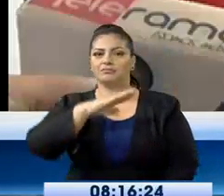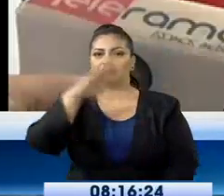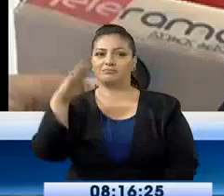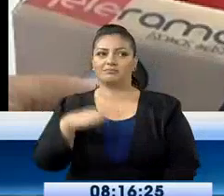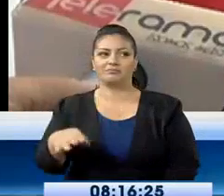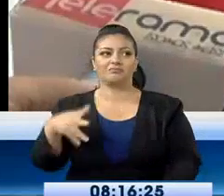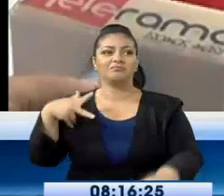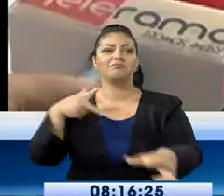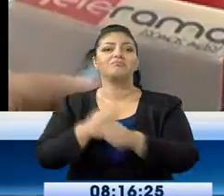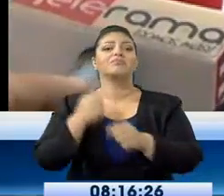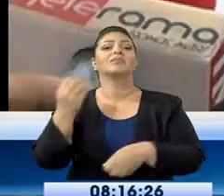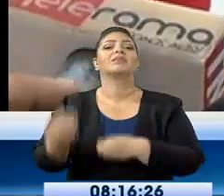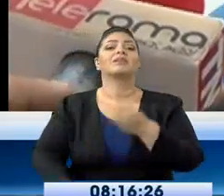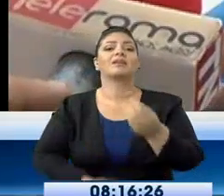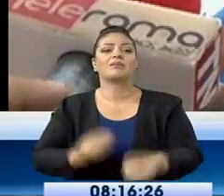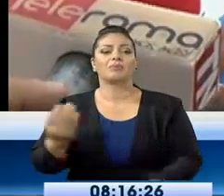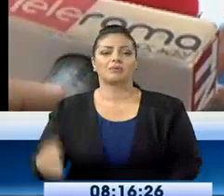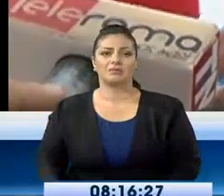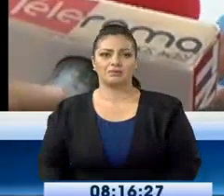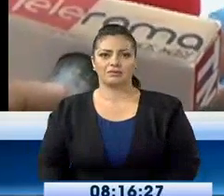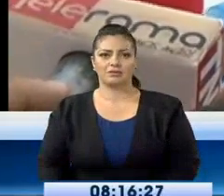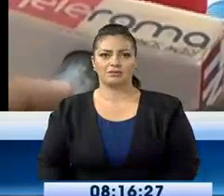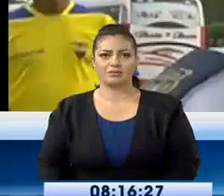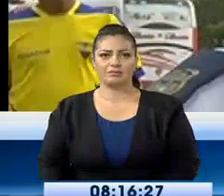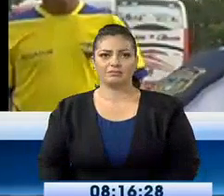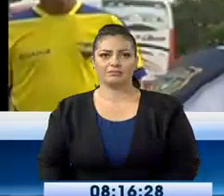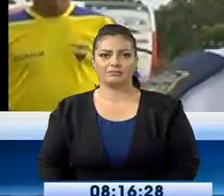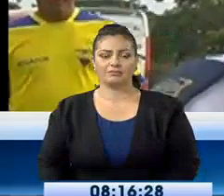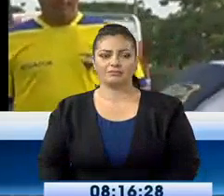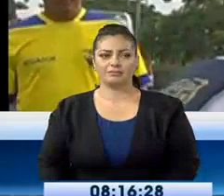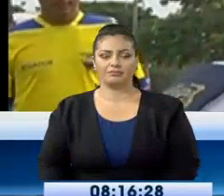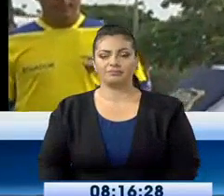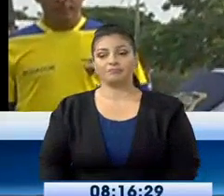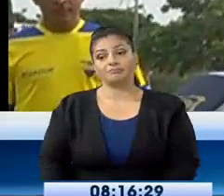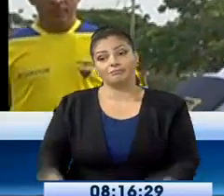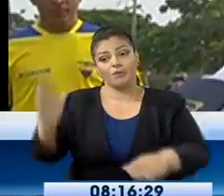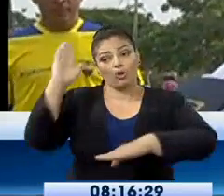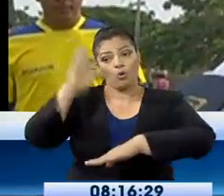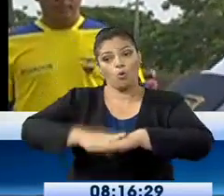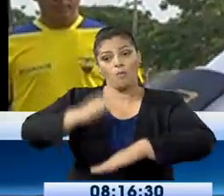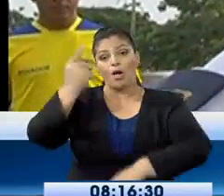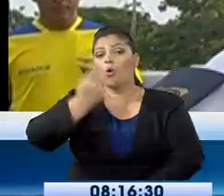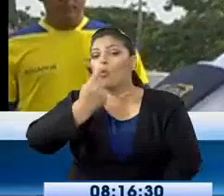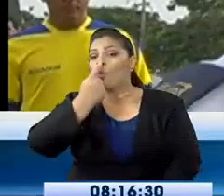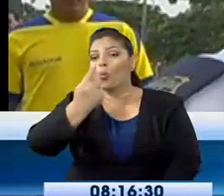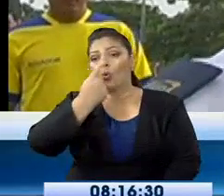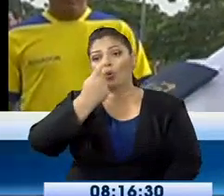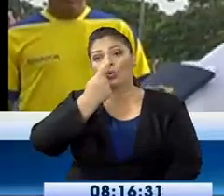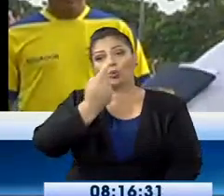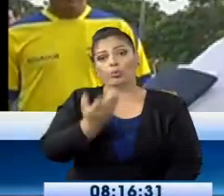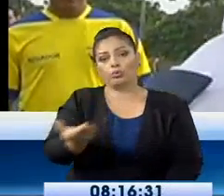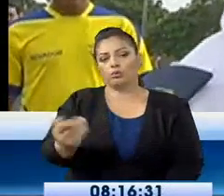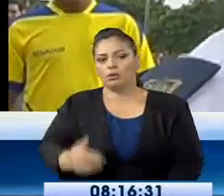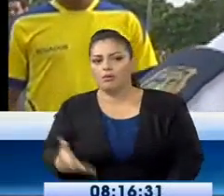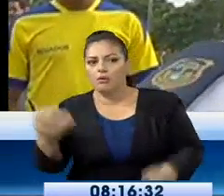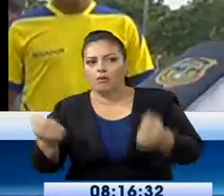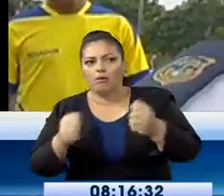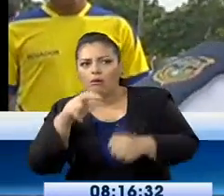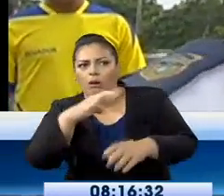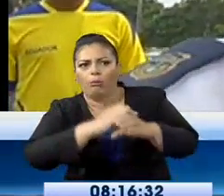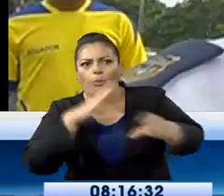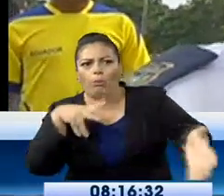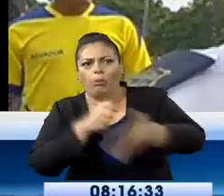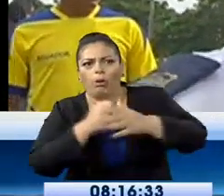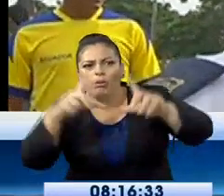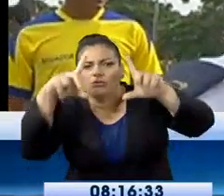eso venía abajo, porque vengo cuidándome los radares de aquí. La gente, por la curiosidad, quizás por tomar fotos del accidente que tenemos